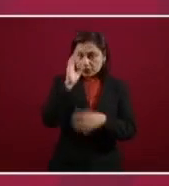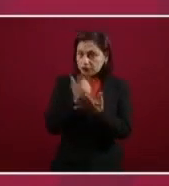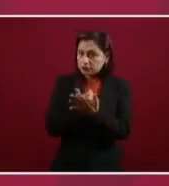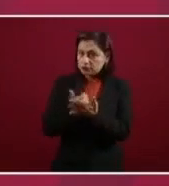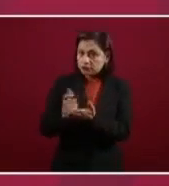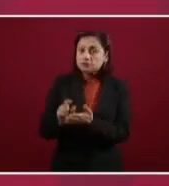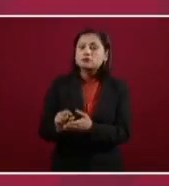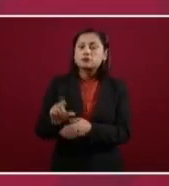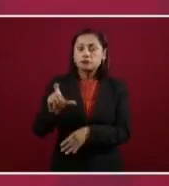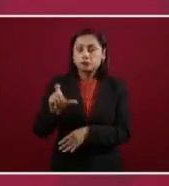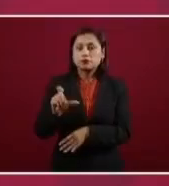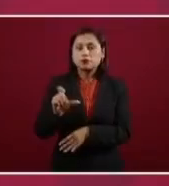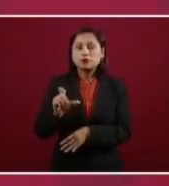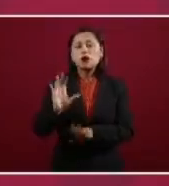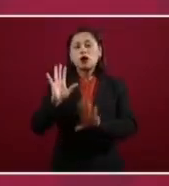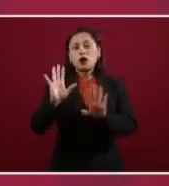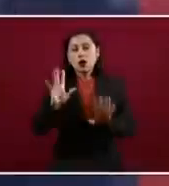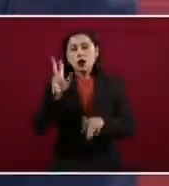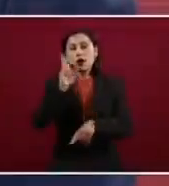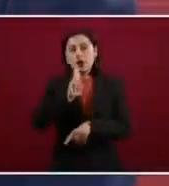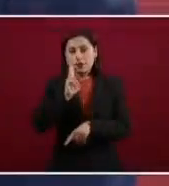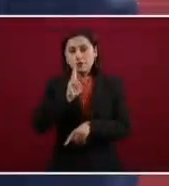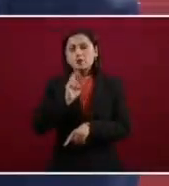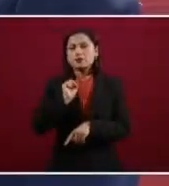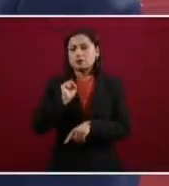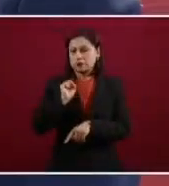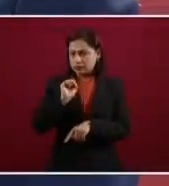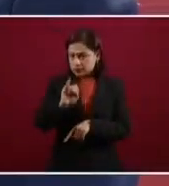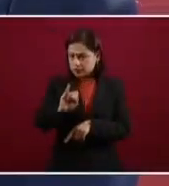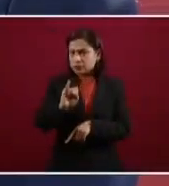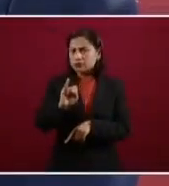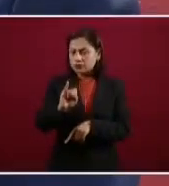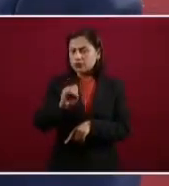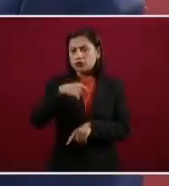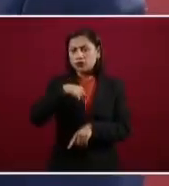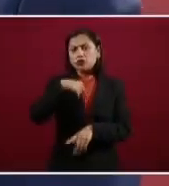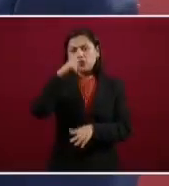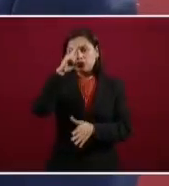que haya aumentos siempre van a haber aumentos